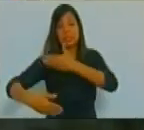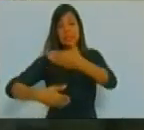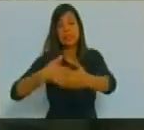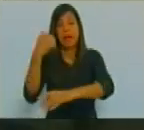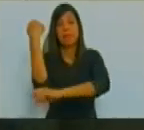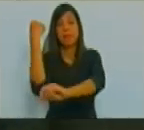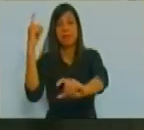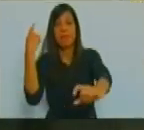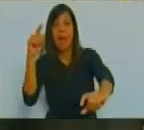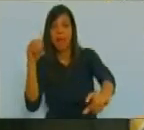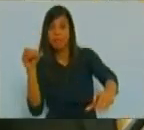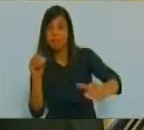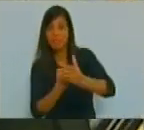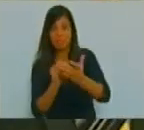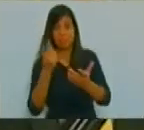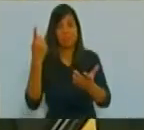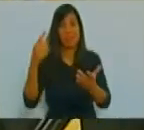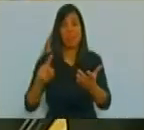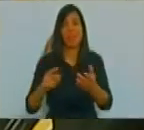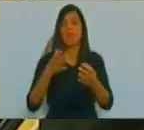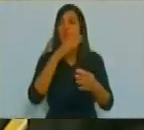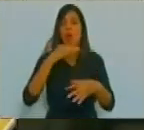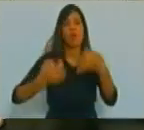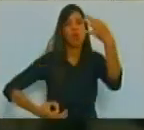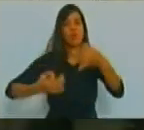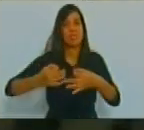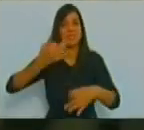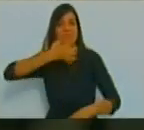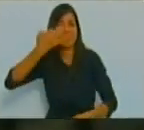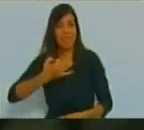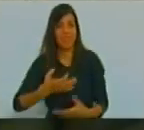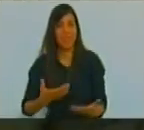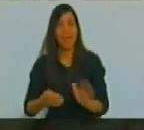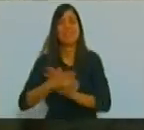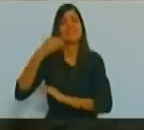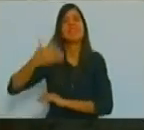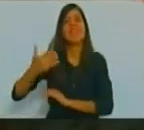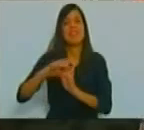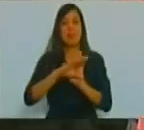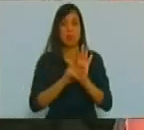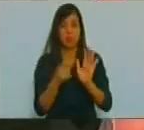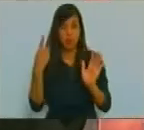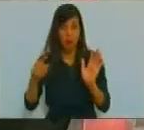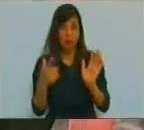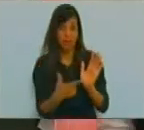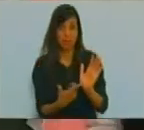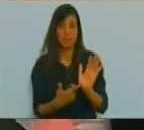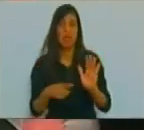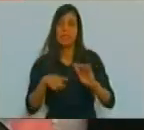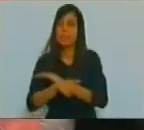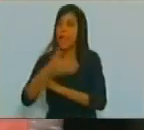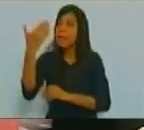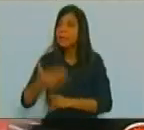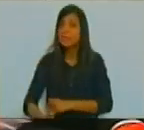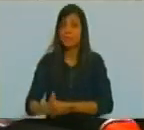la tutela judicial efectiva que es un principio un derecho constitucional transversal